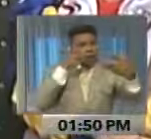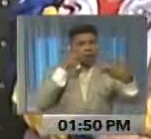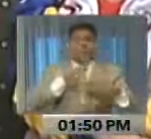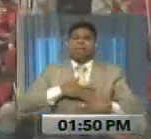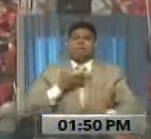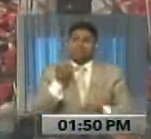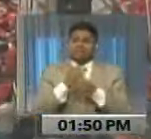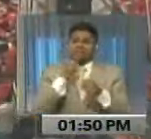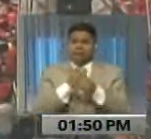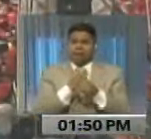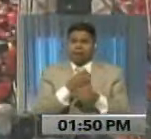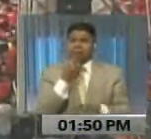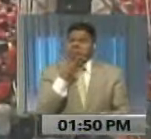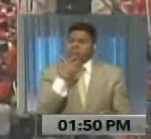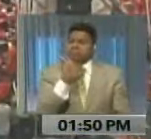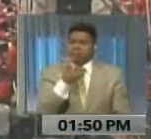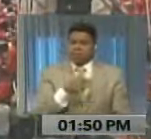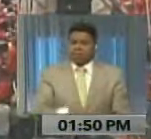trabajo.